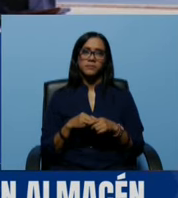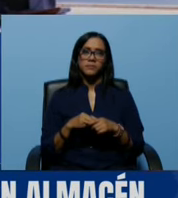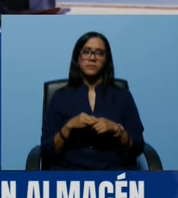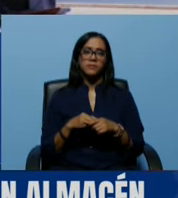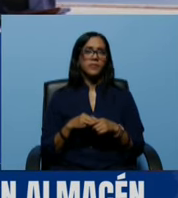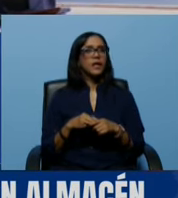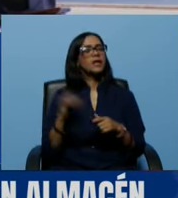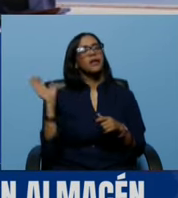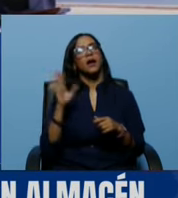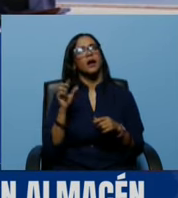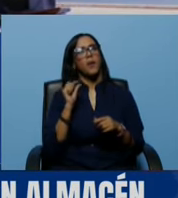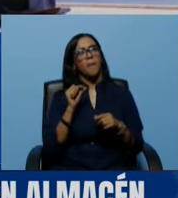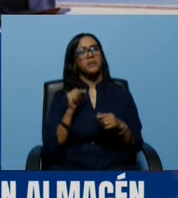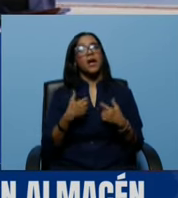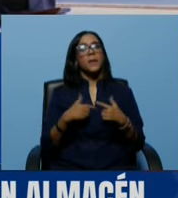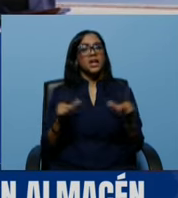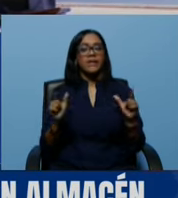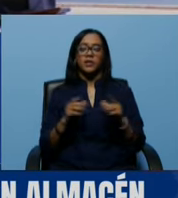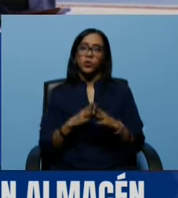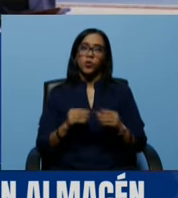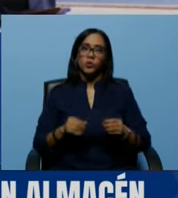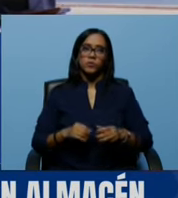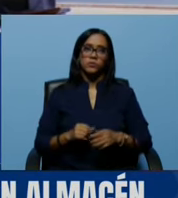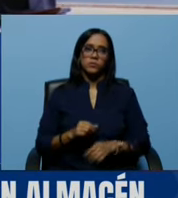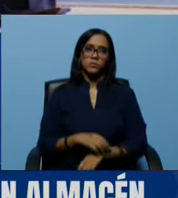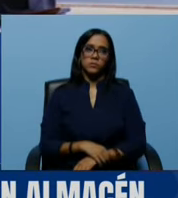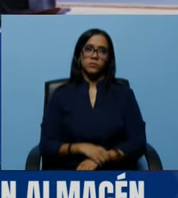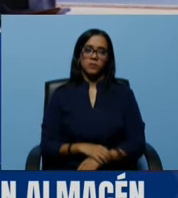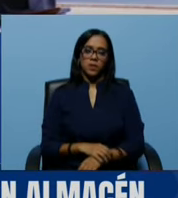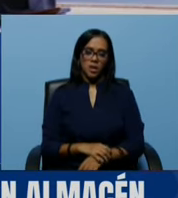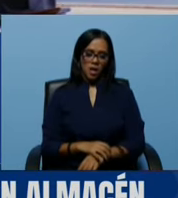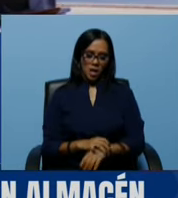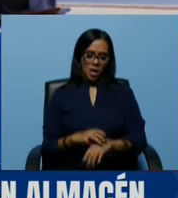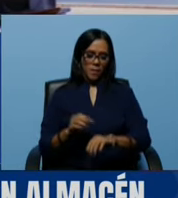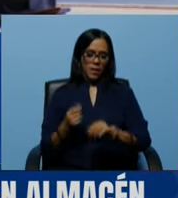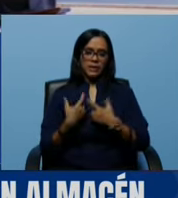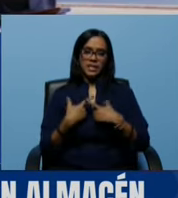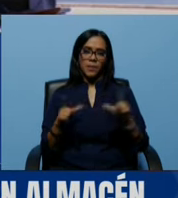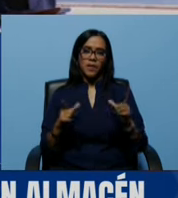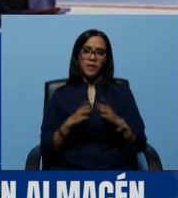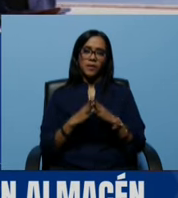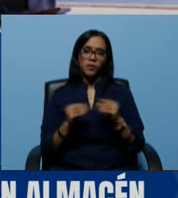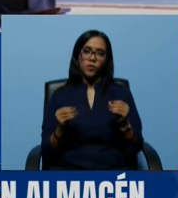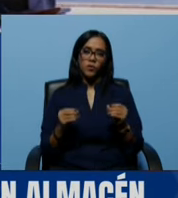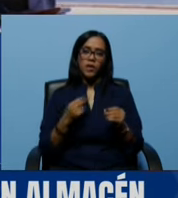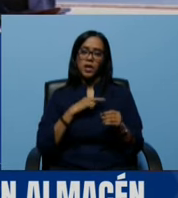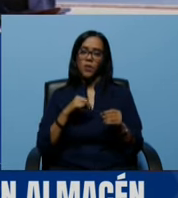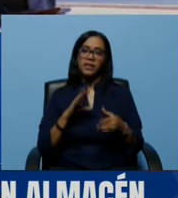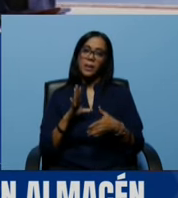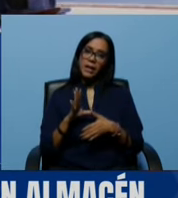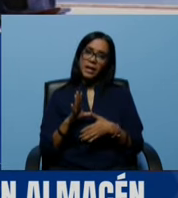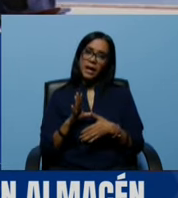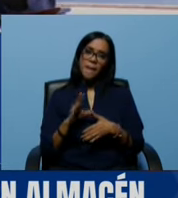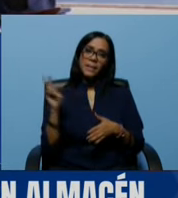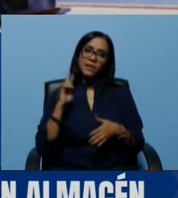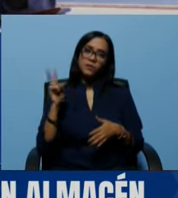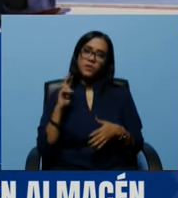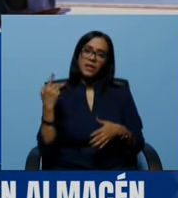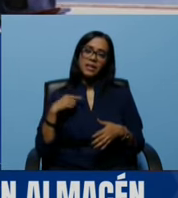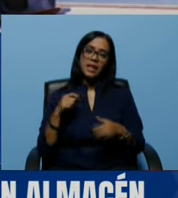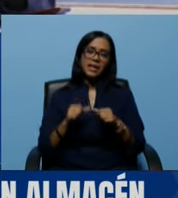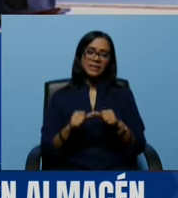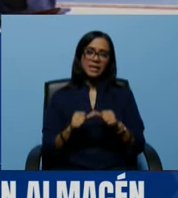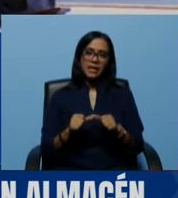Y llegará el momento en que seamos libres todos. Pero para que seamos libres todos en nuestra América, Venezuela tiene que